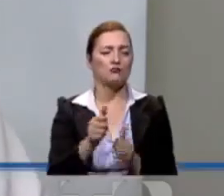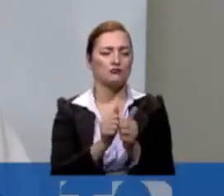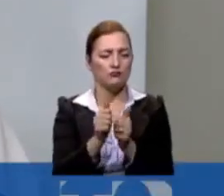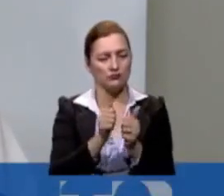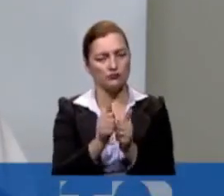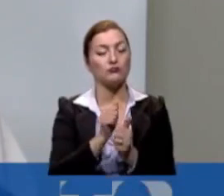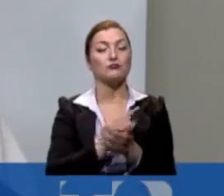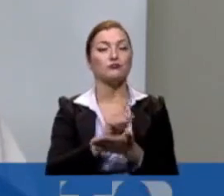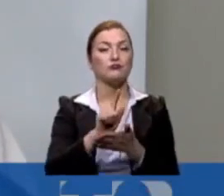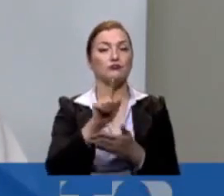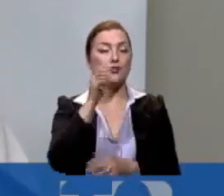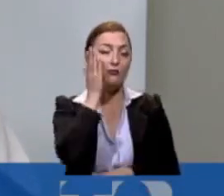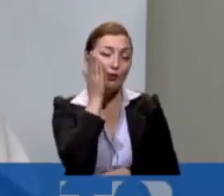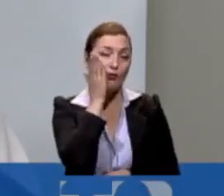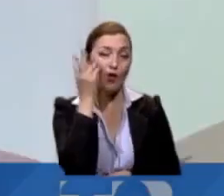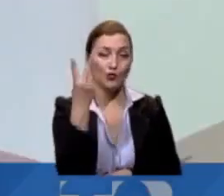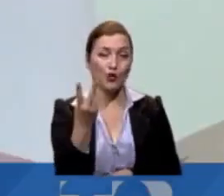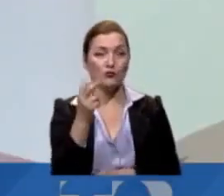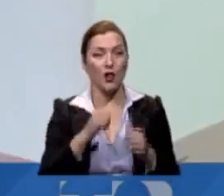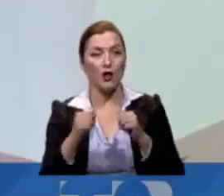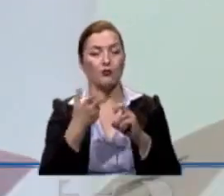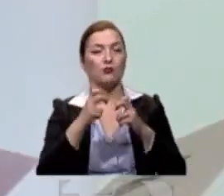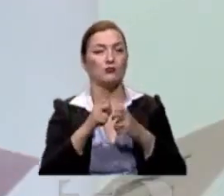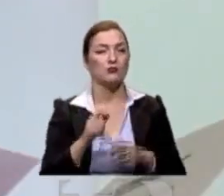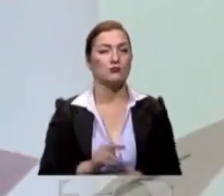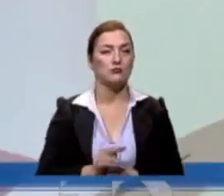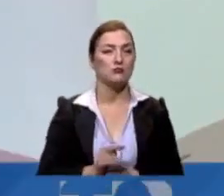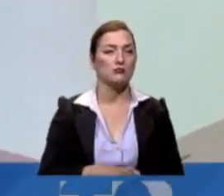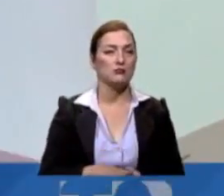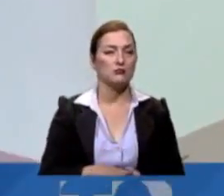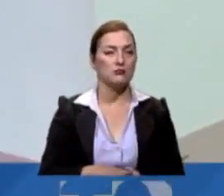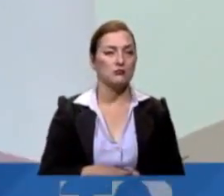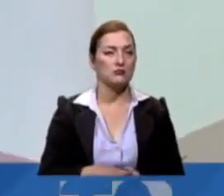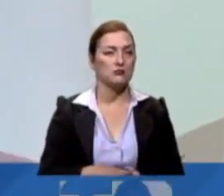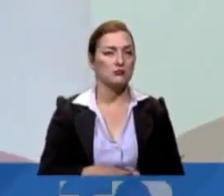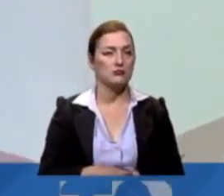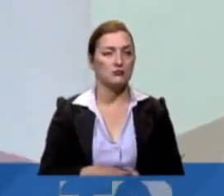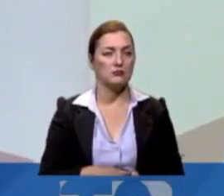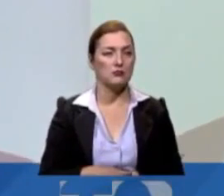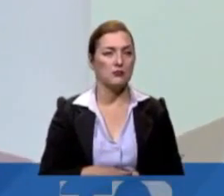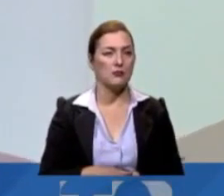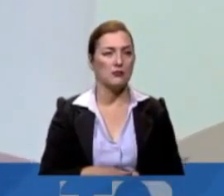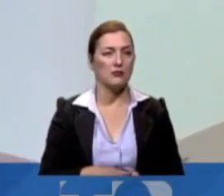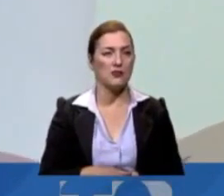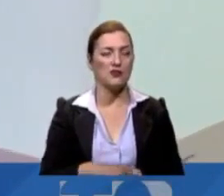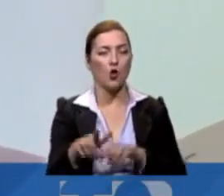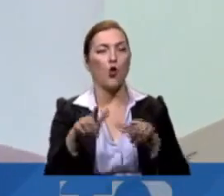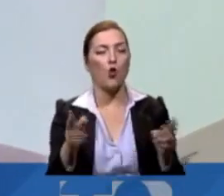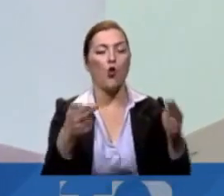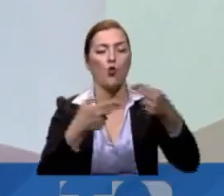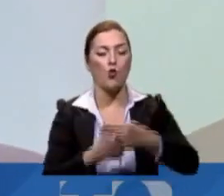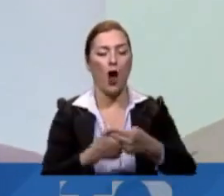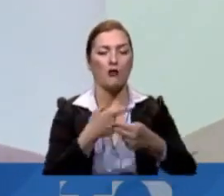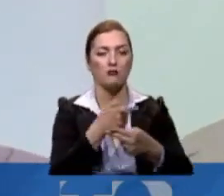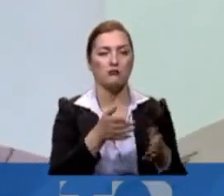una a dos madres que sufren de estos procesos. El disponer de un espacio adecuado que sea destinado exclusivamente separado